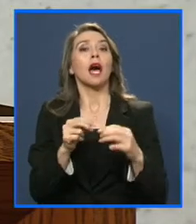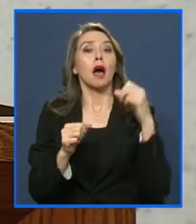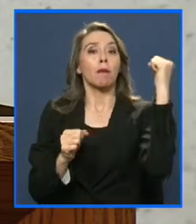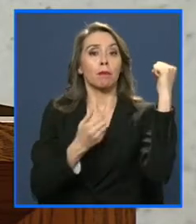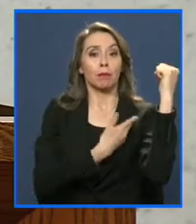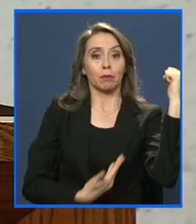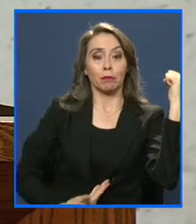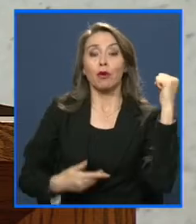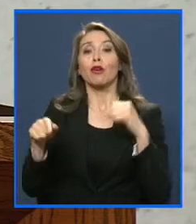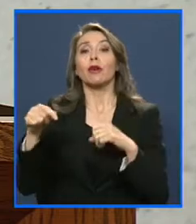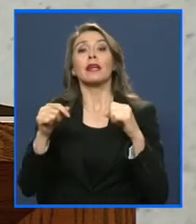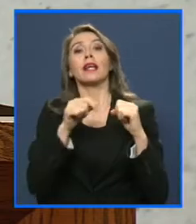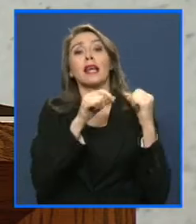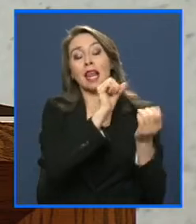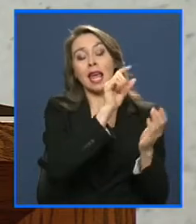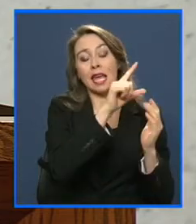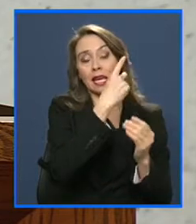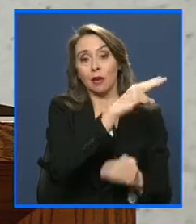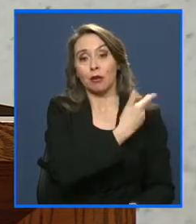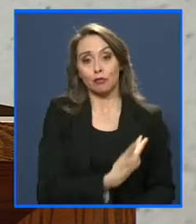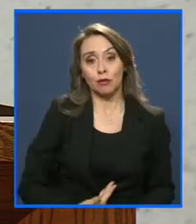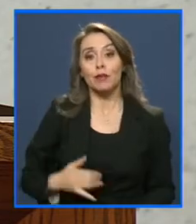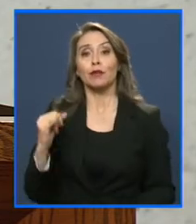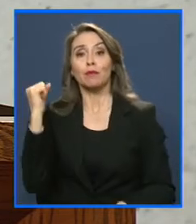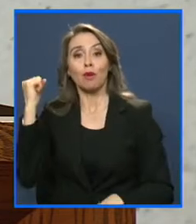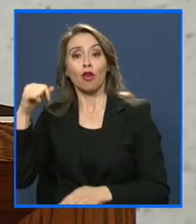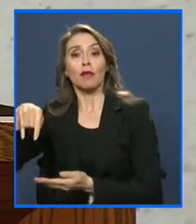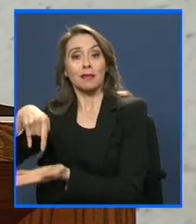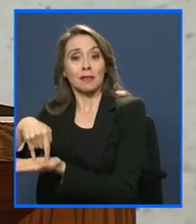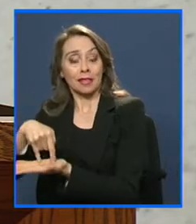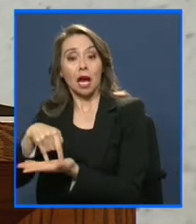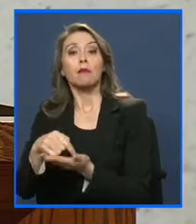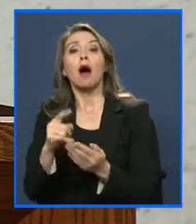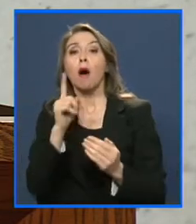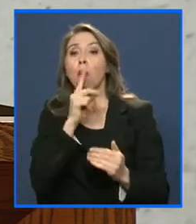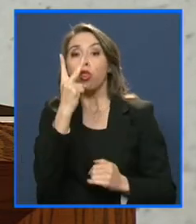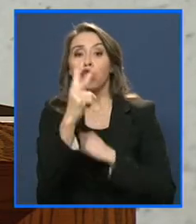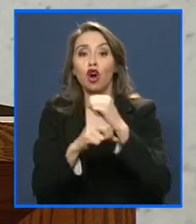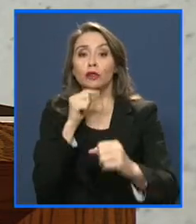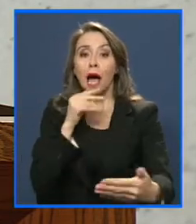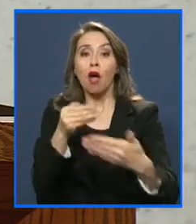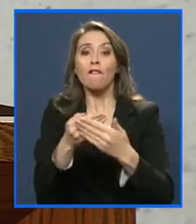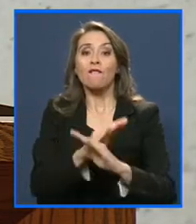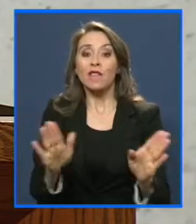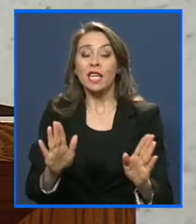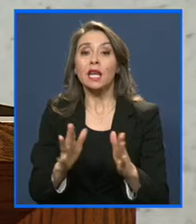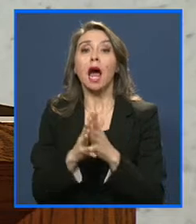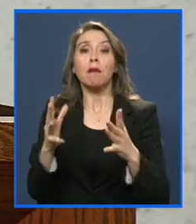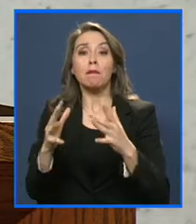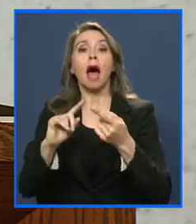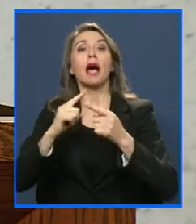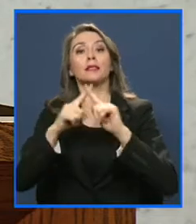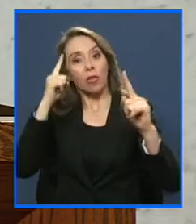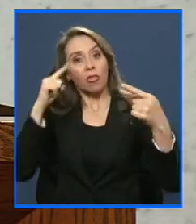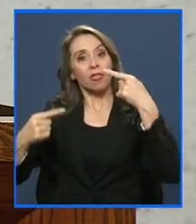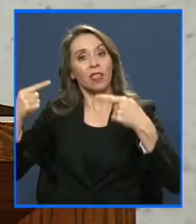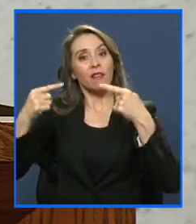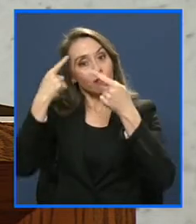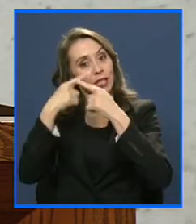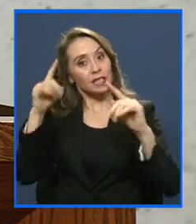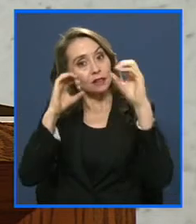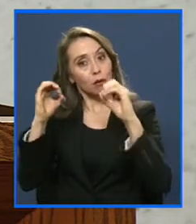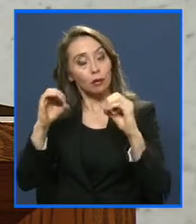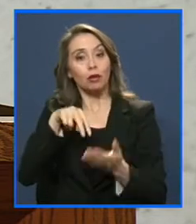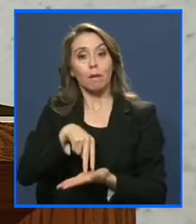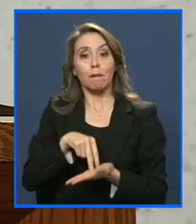principalmente electorales y en ellos se da mayor espacio para la expresión de las diferencias y las posiciones se fijan